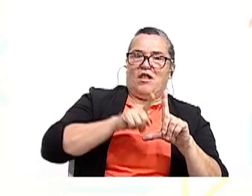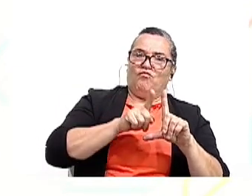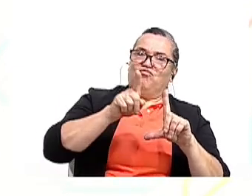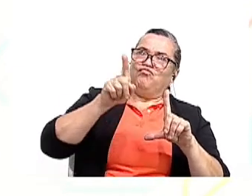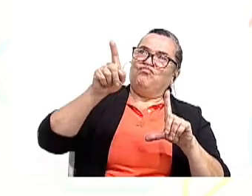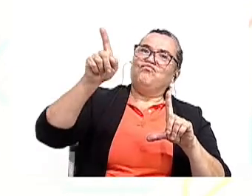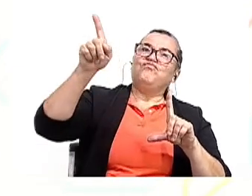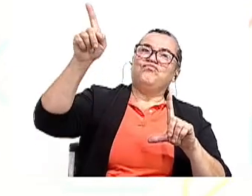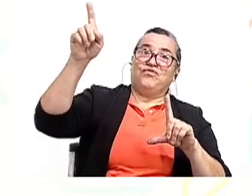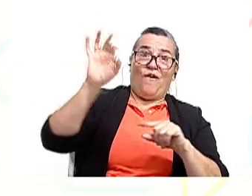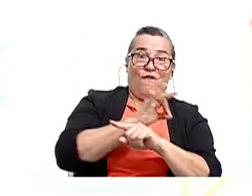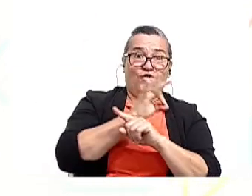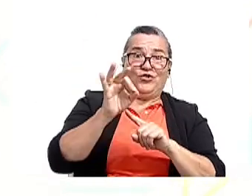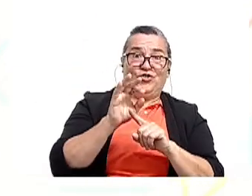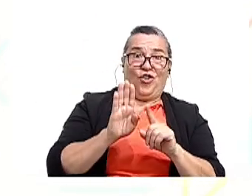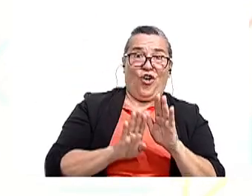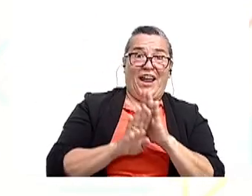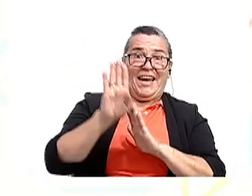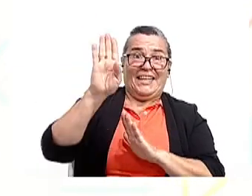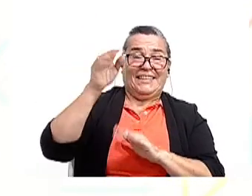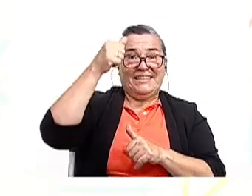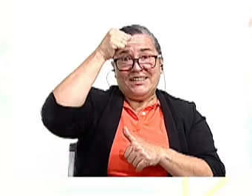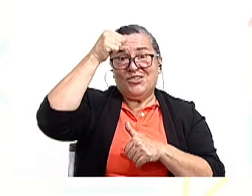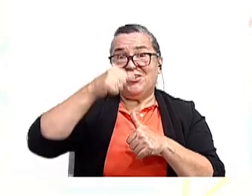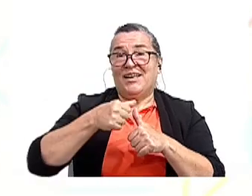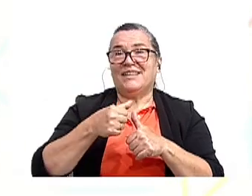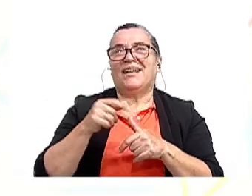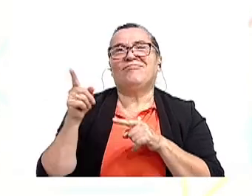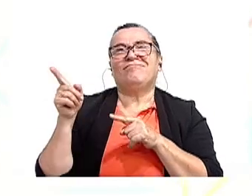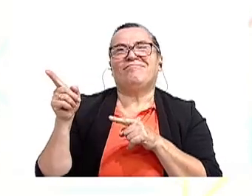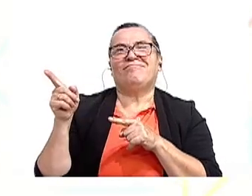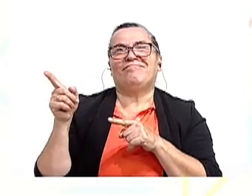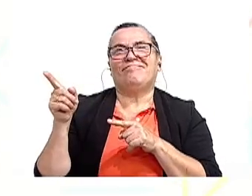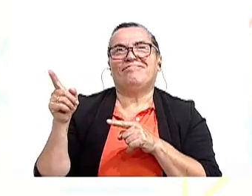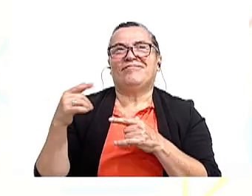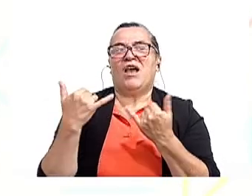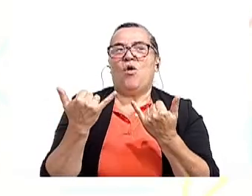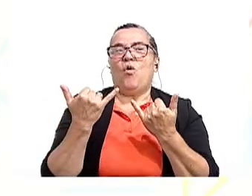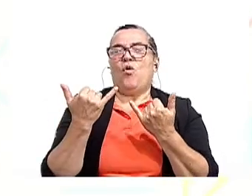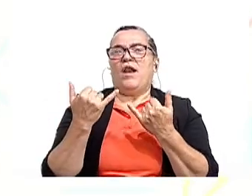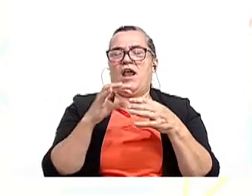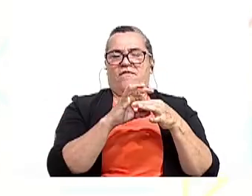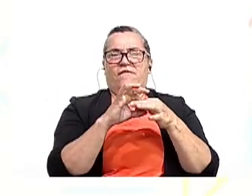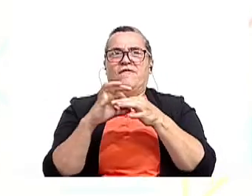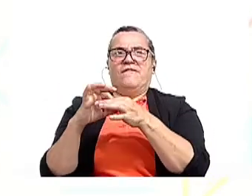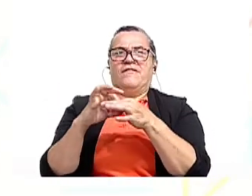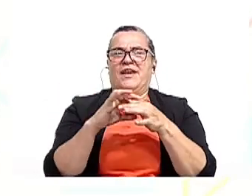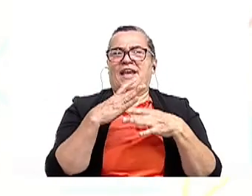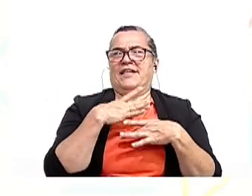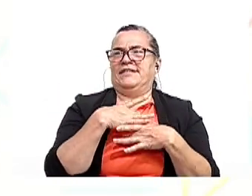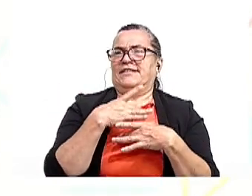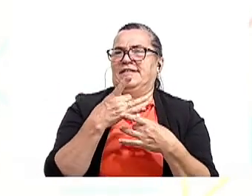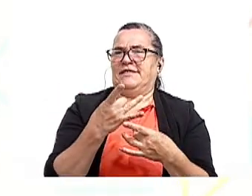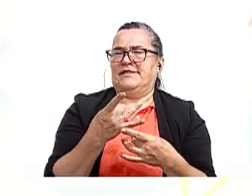función creciente. ¿Lo recuerdan? Muy bien. Les quiero contar una relación sumamente